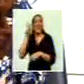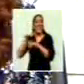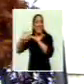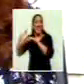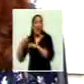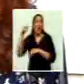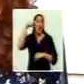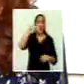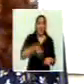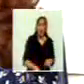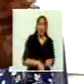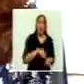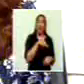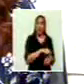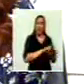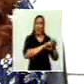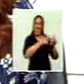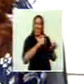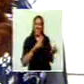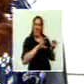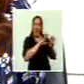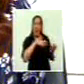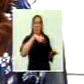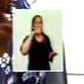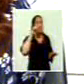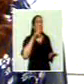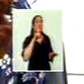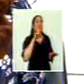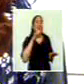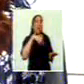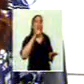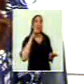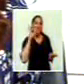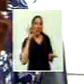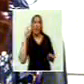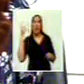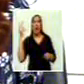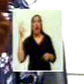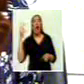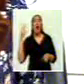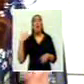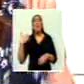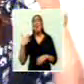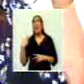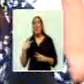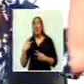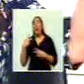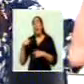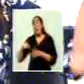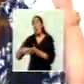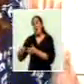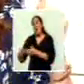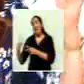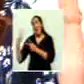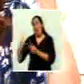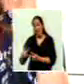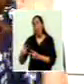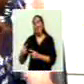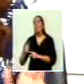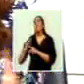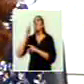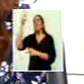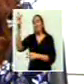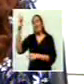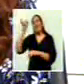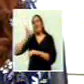Buenos Aires, van a poder hacer Iguazú, una leve escala en Buenos Aires, y Calafate y